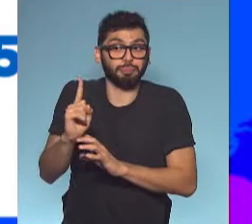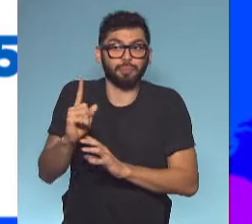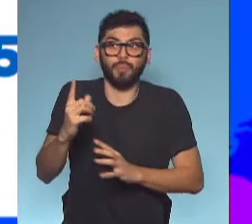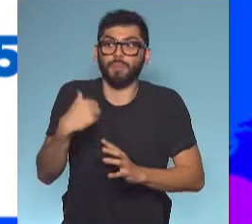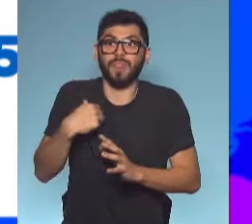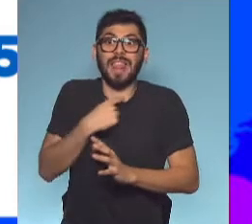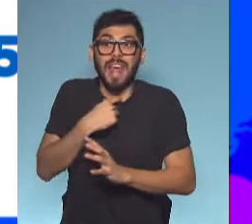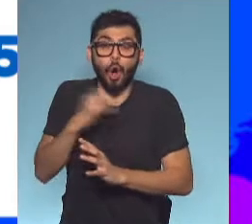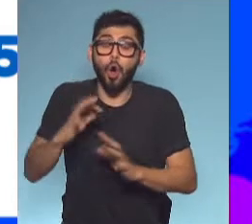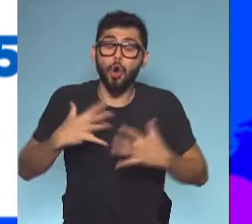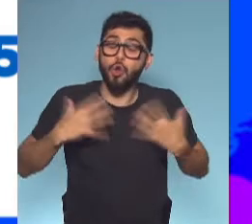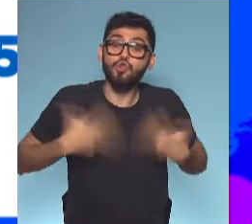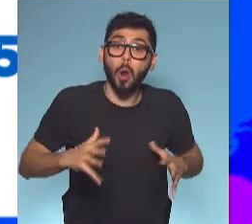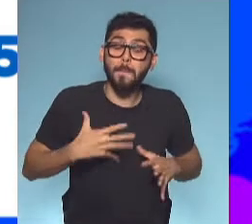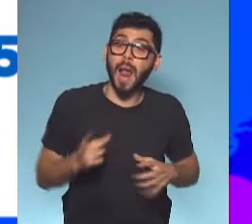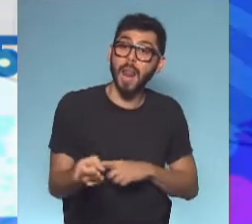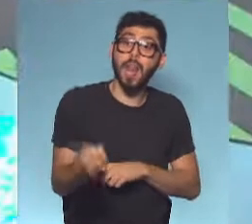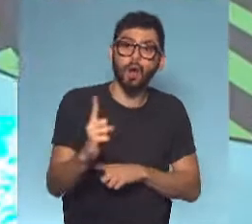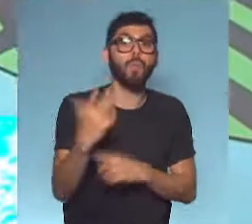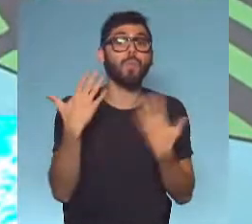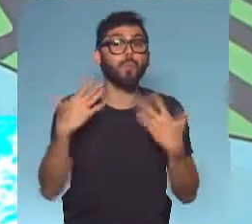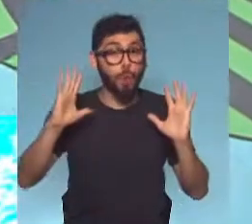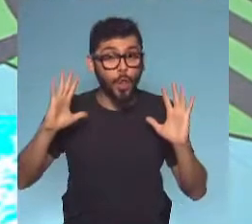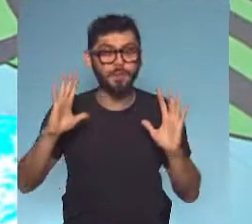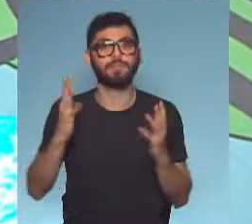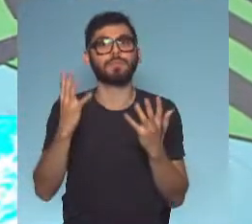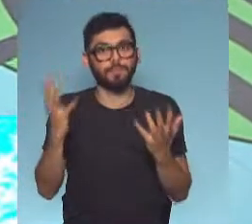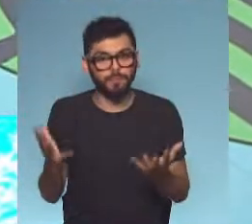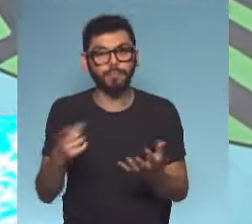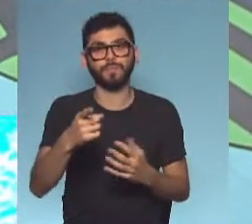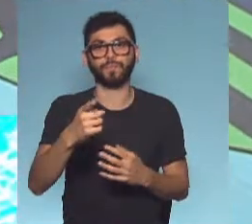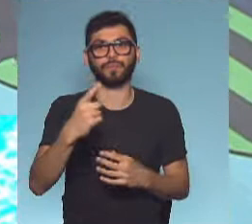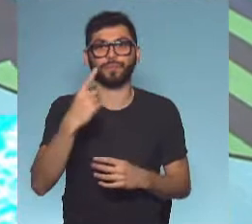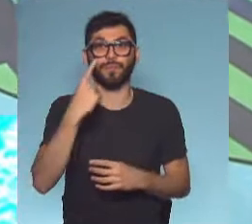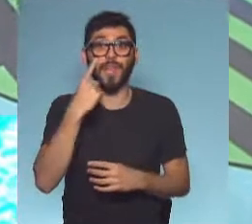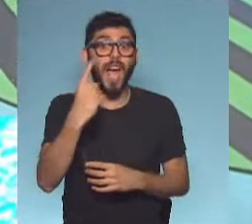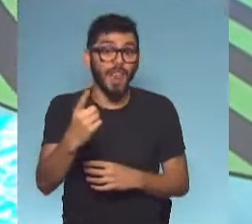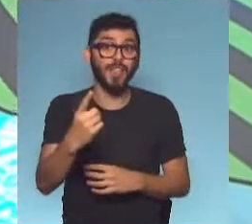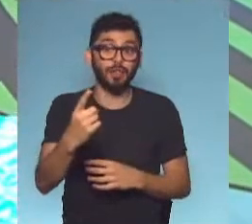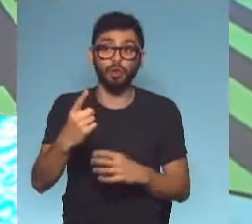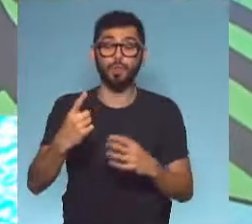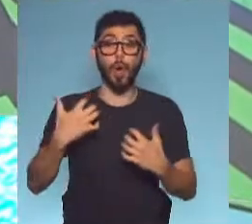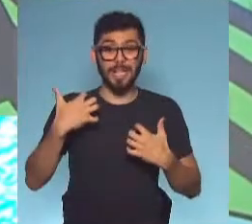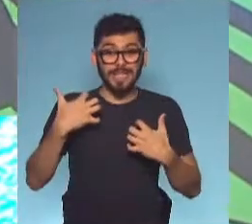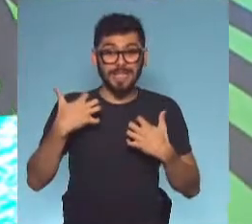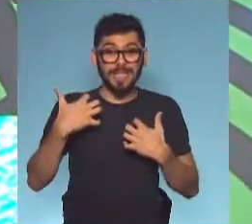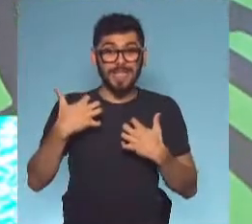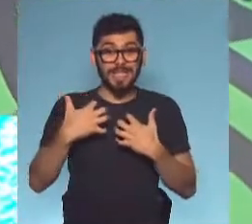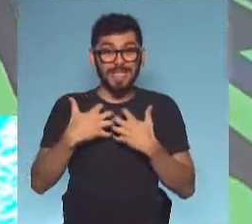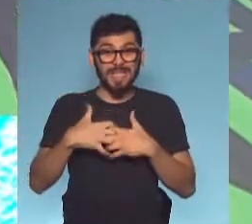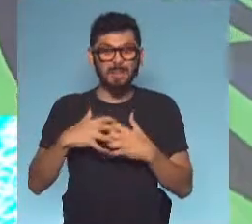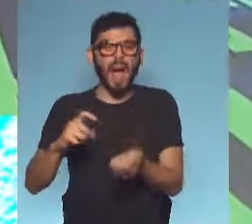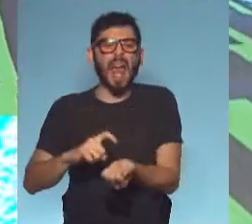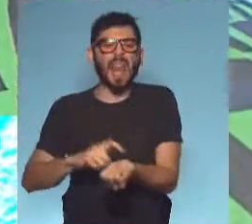cuestiones fisiológicas normales. Así que atenti, que está controlado por el sistema nervioso simpático. ¿Puedo hacer